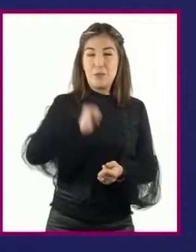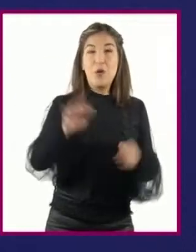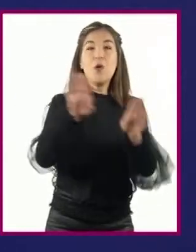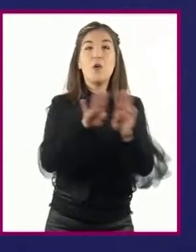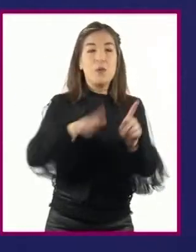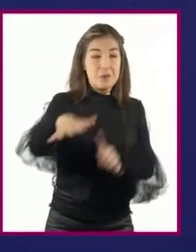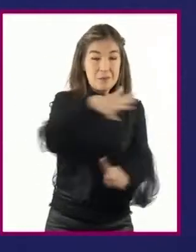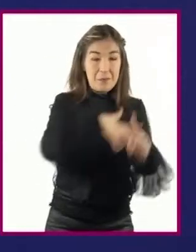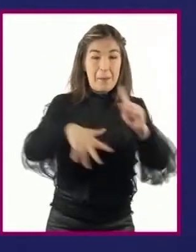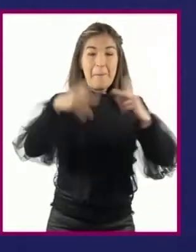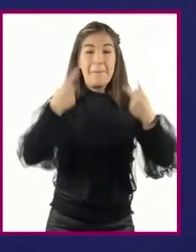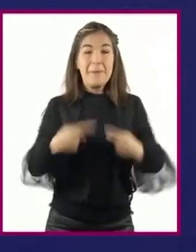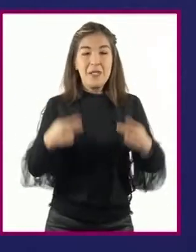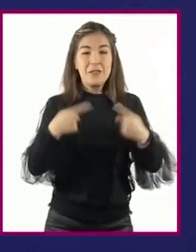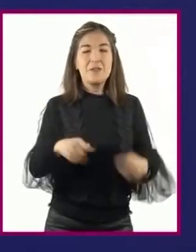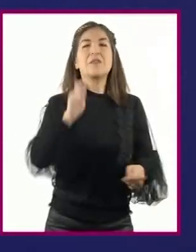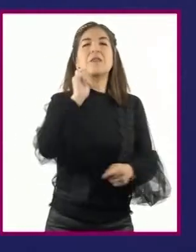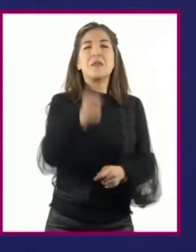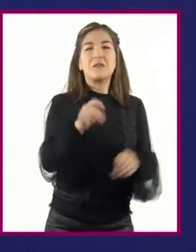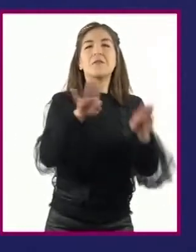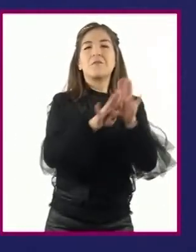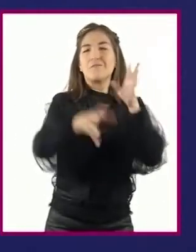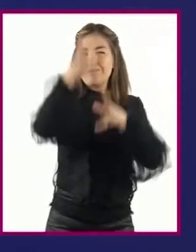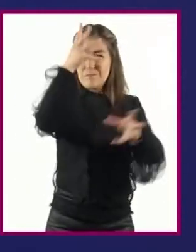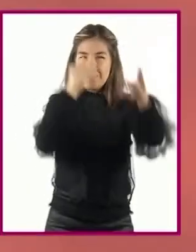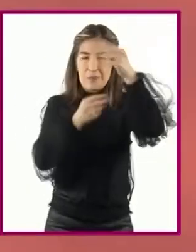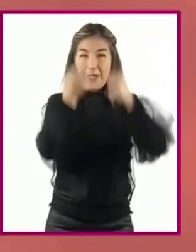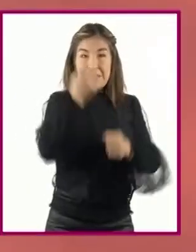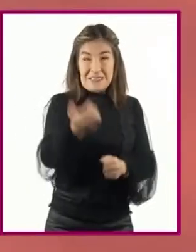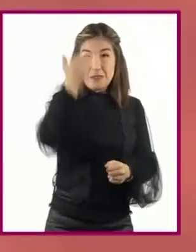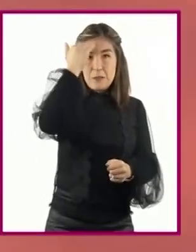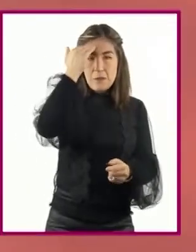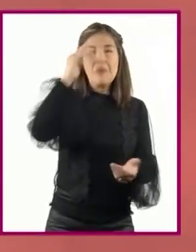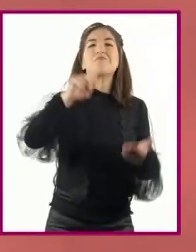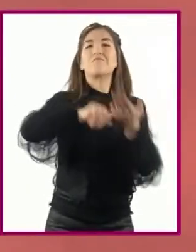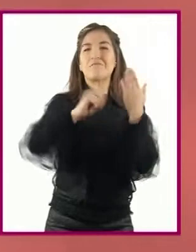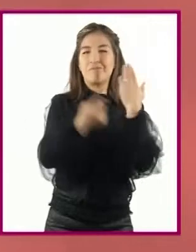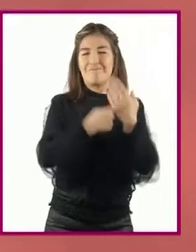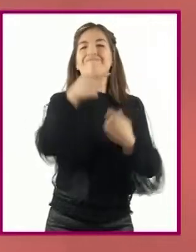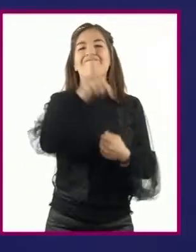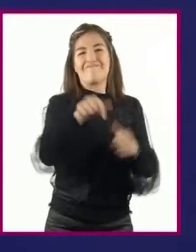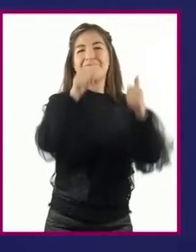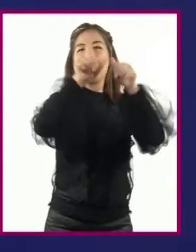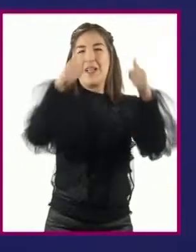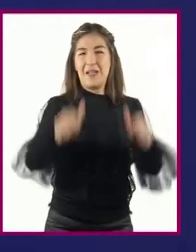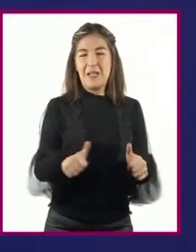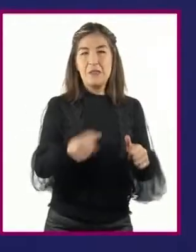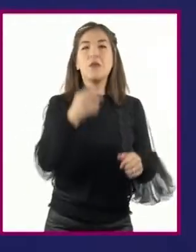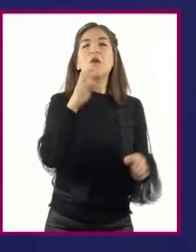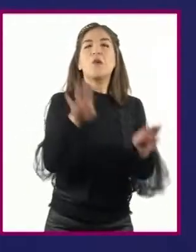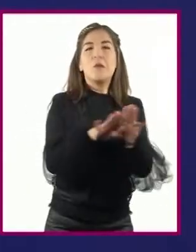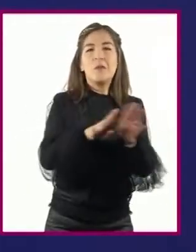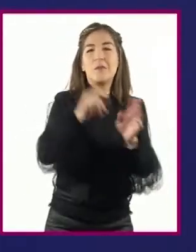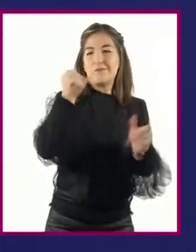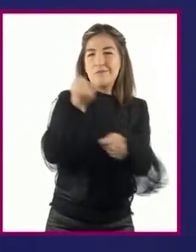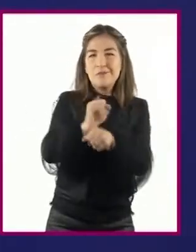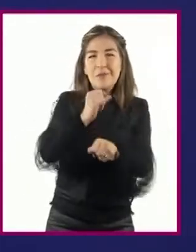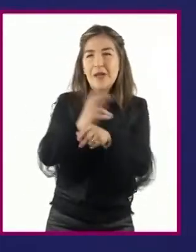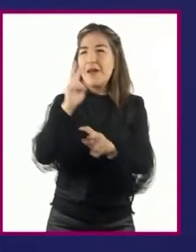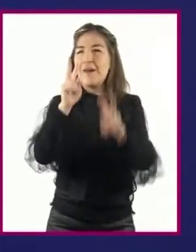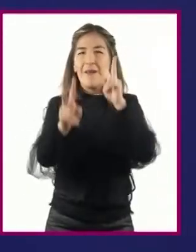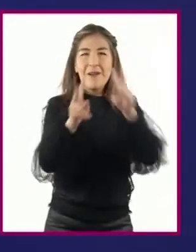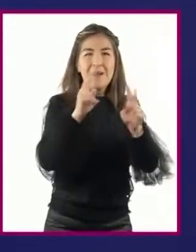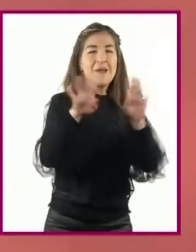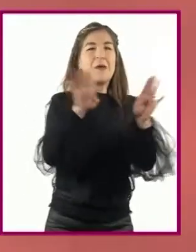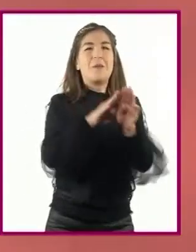la población recibía estos conocimientos a través del arte, pues lo veían en las esculturas y